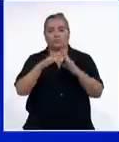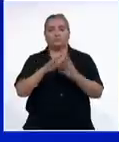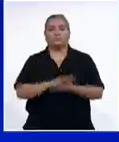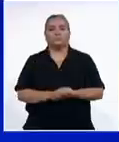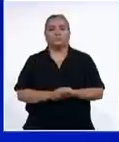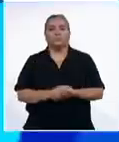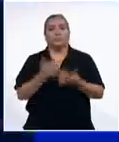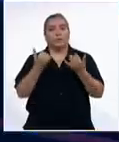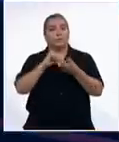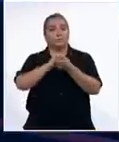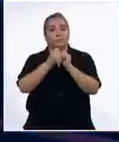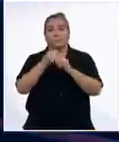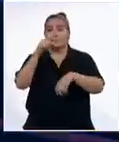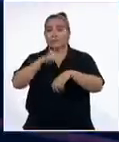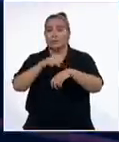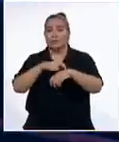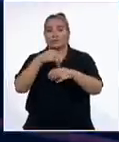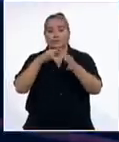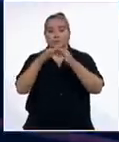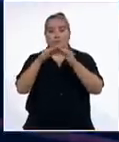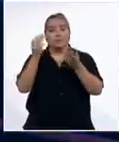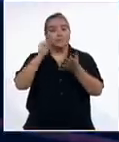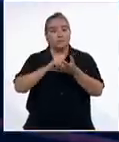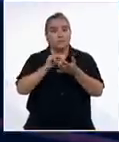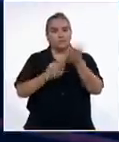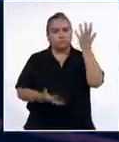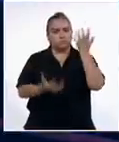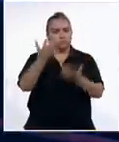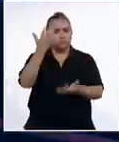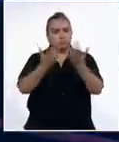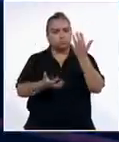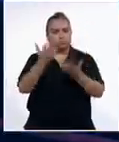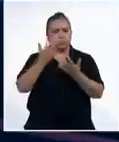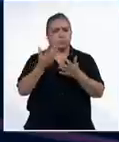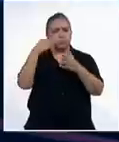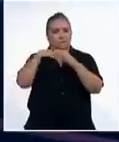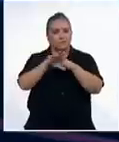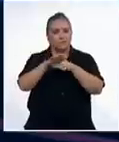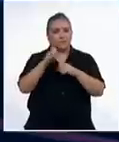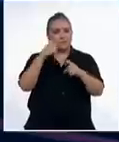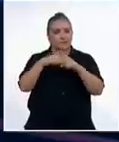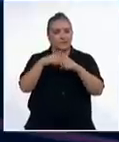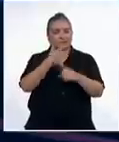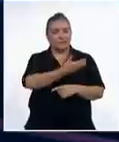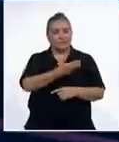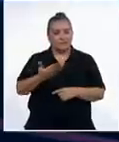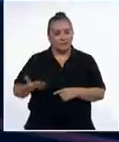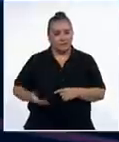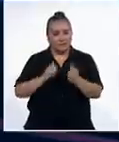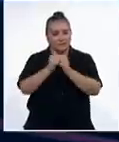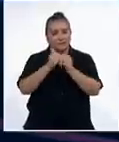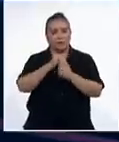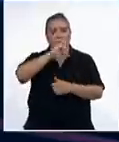Bien, pero vamos a cambiar de tema y contarle más detalles sobre este incendio donde estuvo involucrado el ex candidato presidencial Julio Guzmán. Y es que